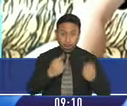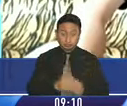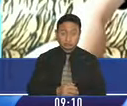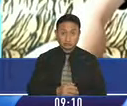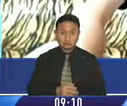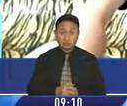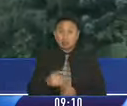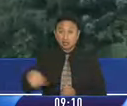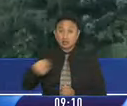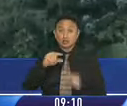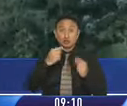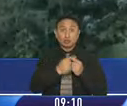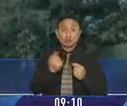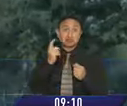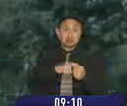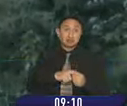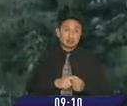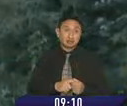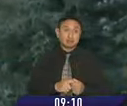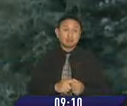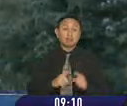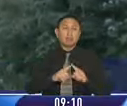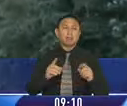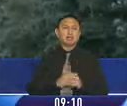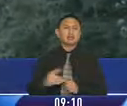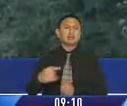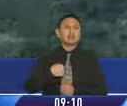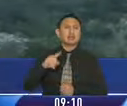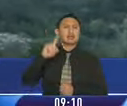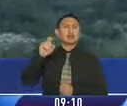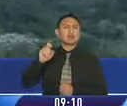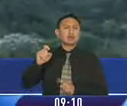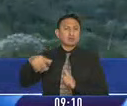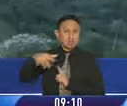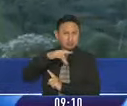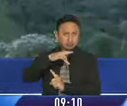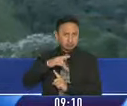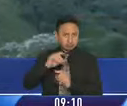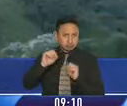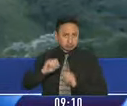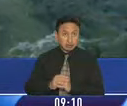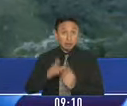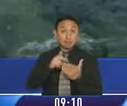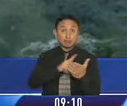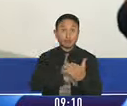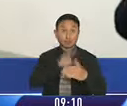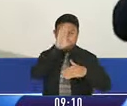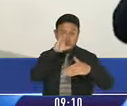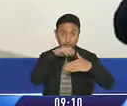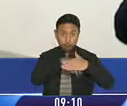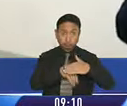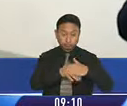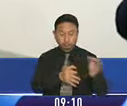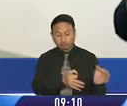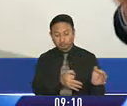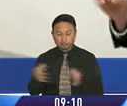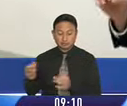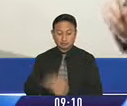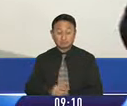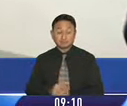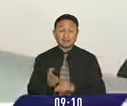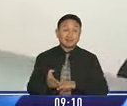sector, este sitio. Sin embargo, la suspensión de consultas ambientales retrasa los proyectos mineros. Pero antes de